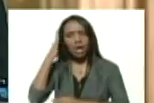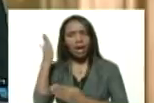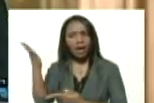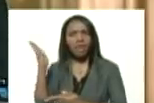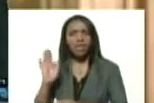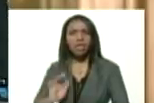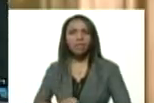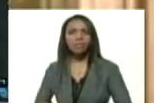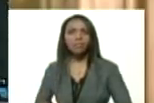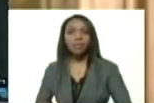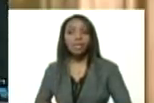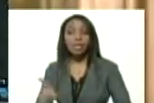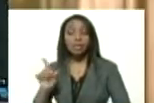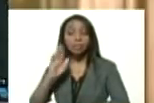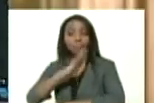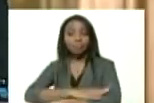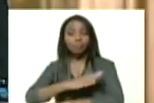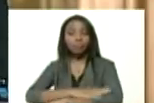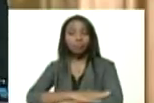es un acto